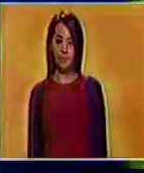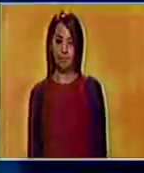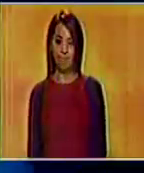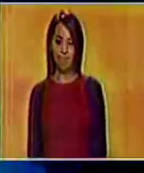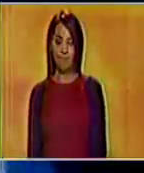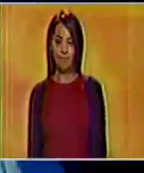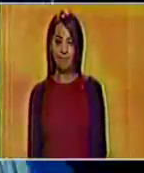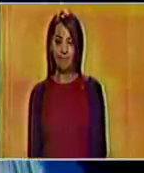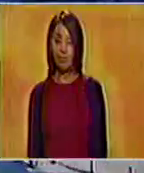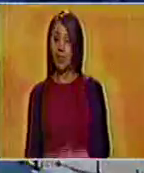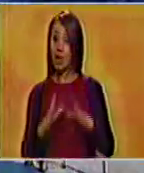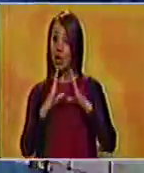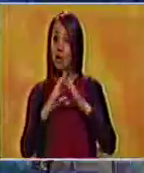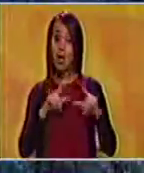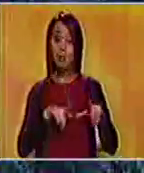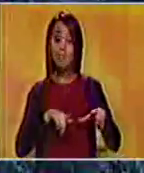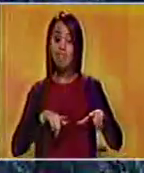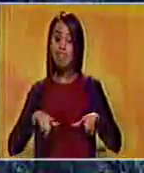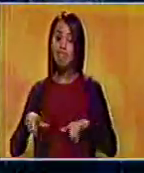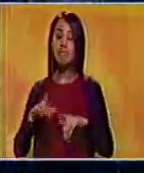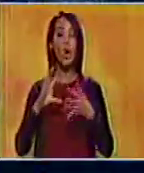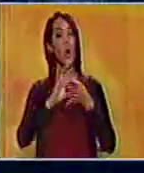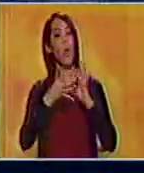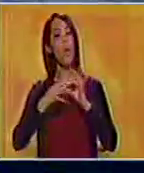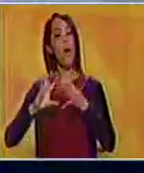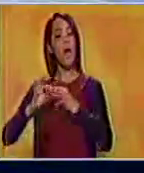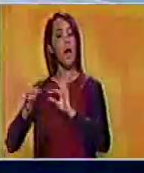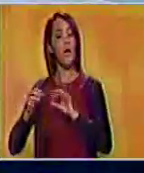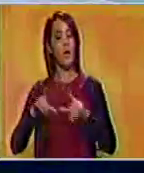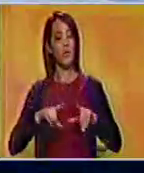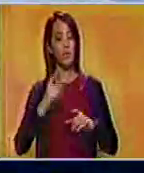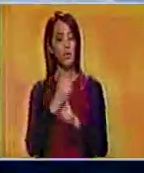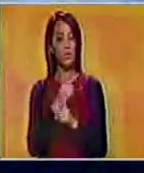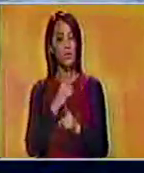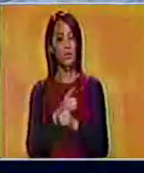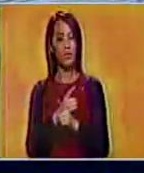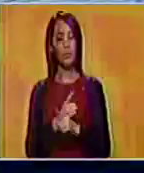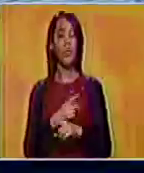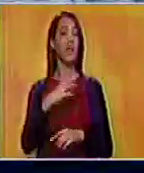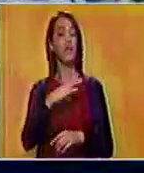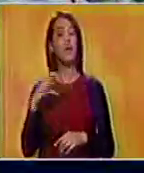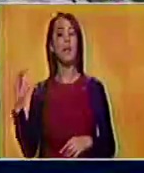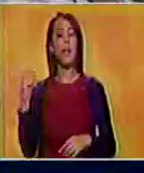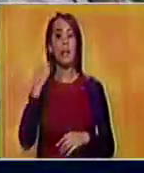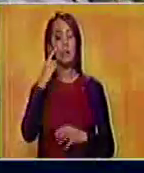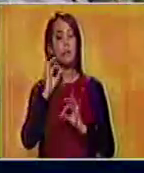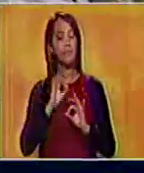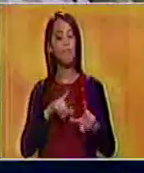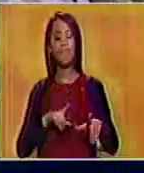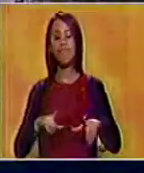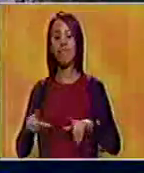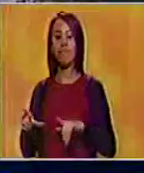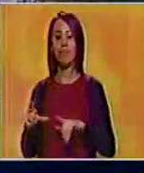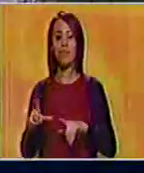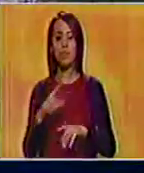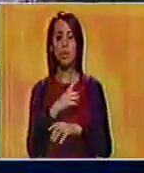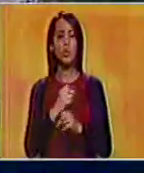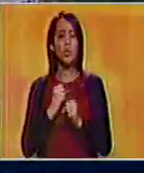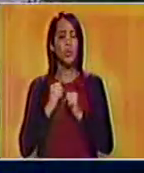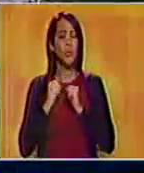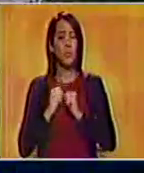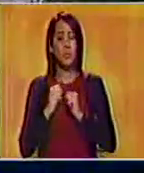Ya todo está listo para que arranquen los Juegos Olímpicos de Invierno en Pyeongchang, que tienen previsto sean los más fríos